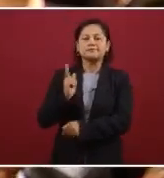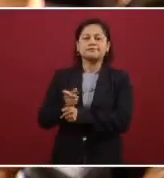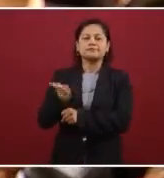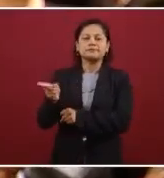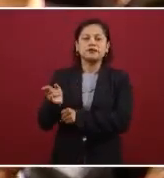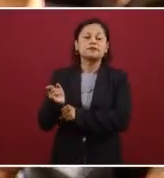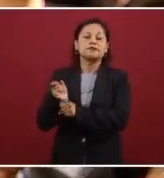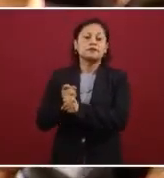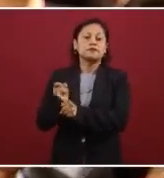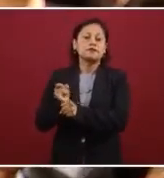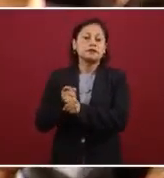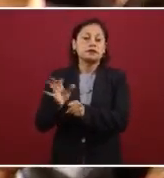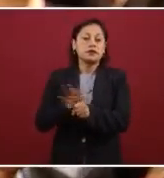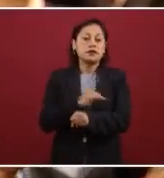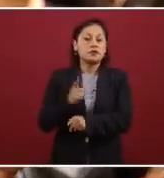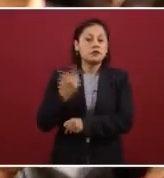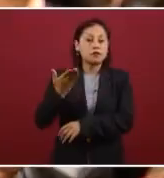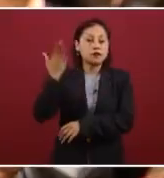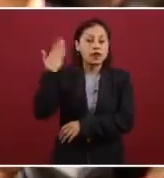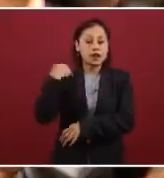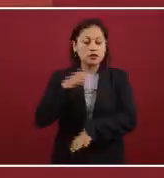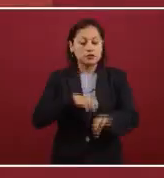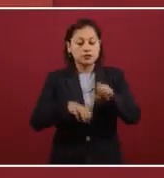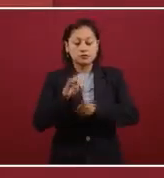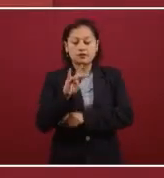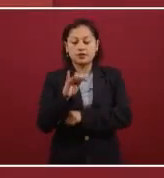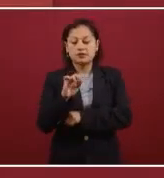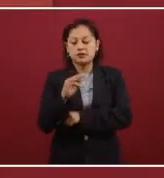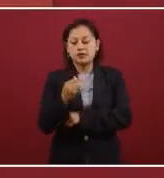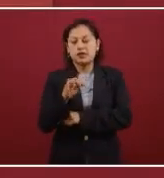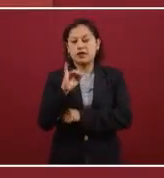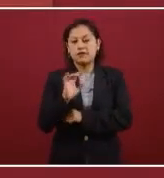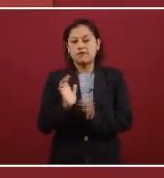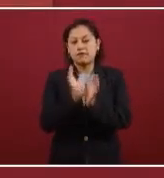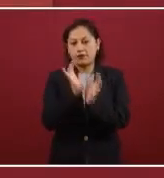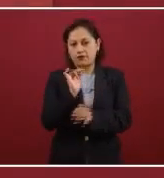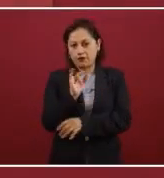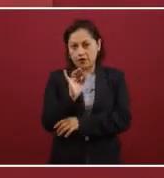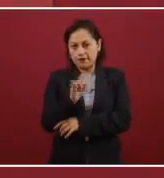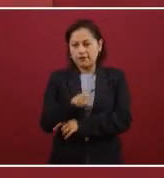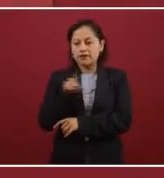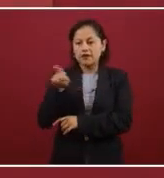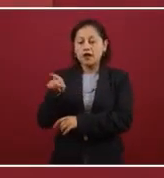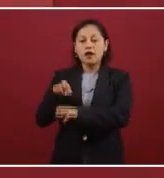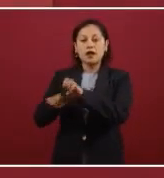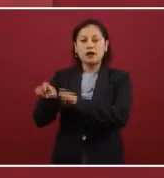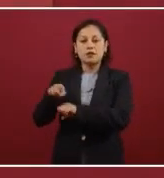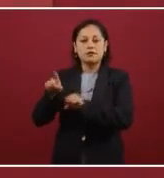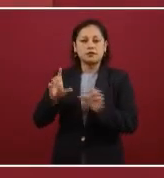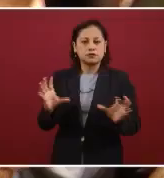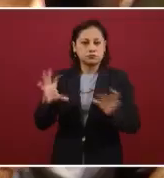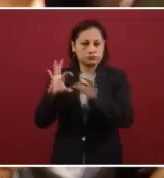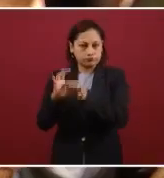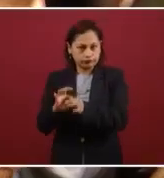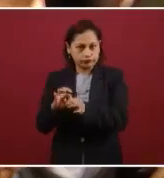beneficiada durante la gestión de Penchina en Infonavit, que llevó a construir miles de casas de interés social.